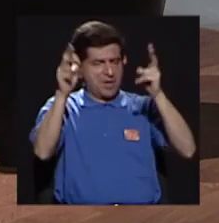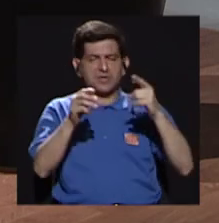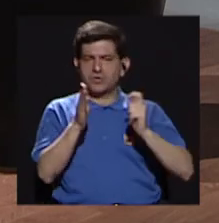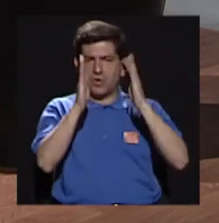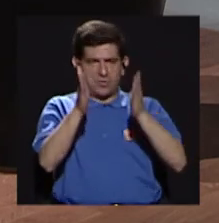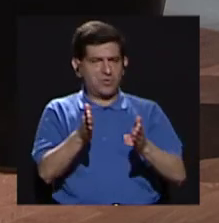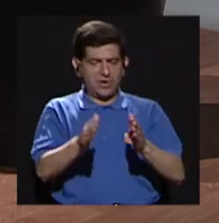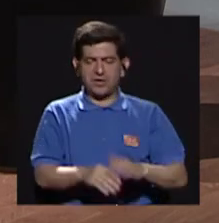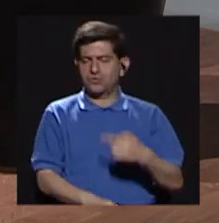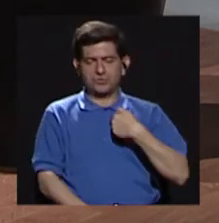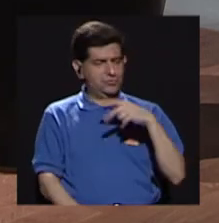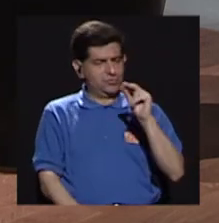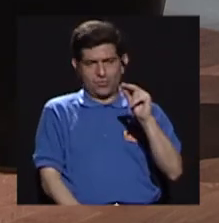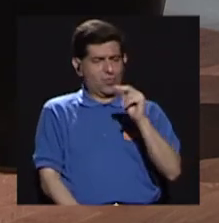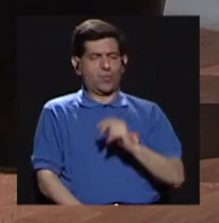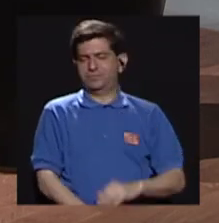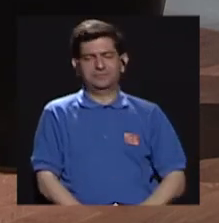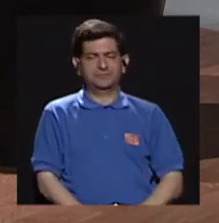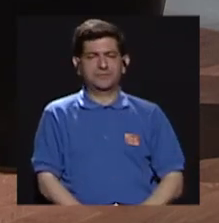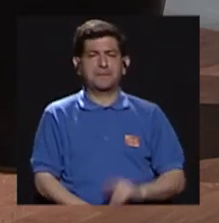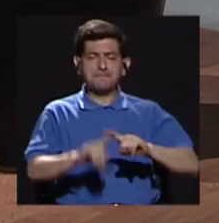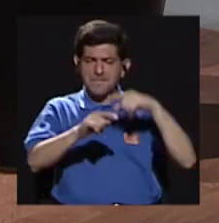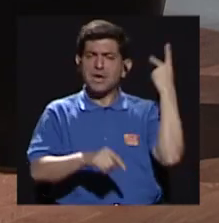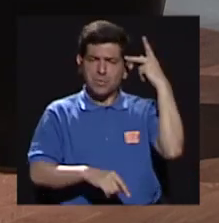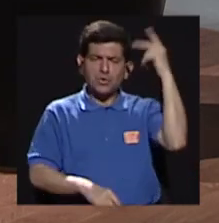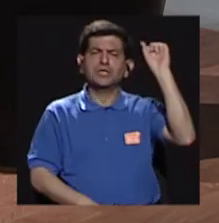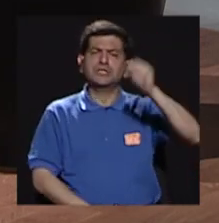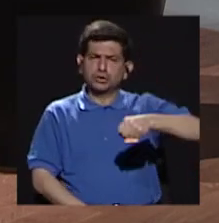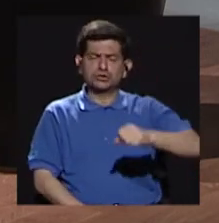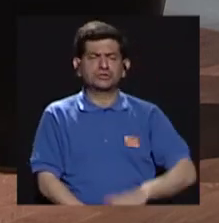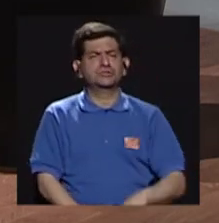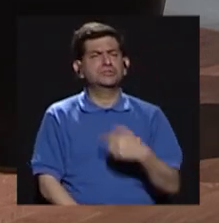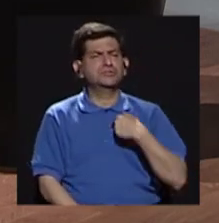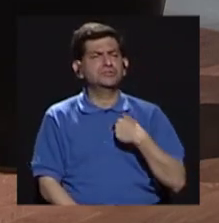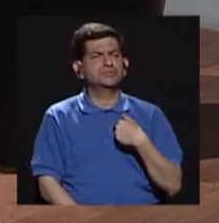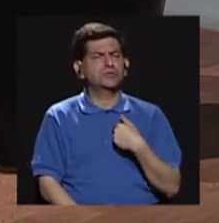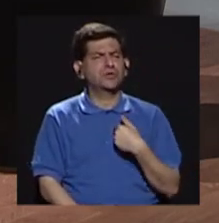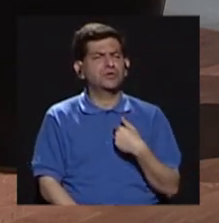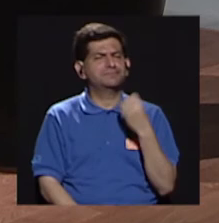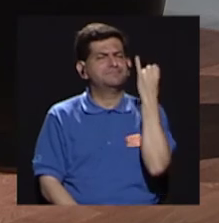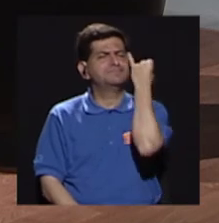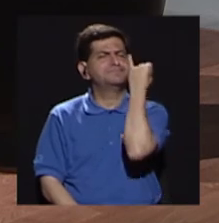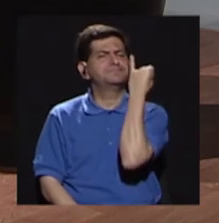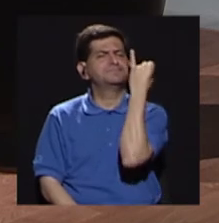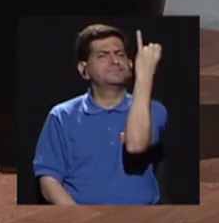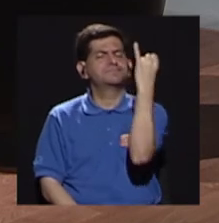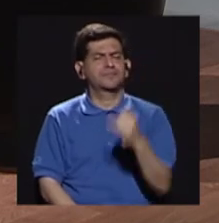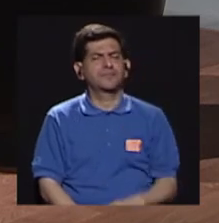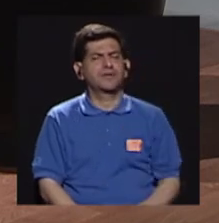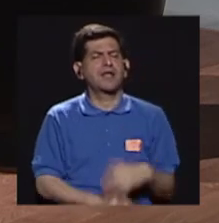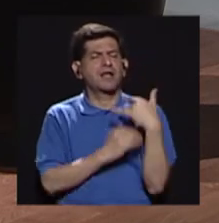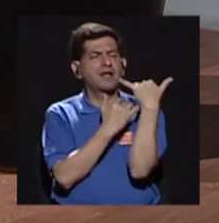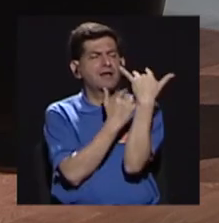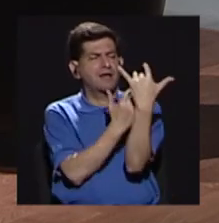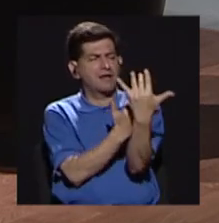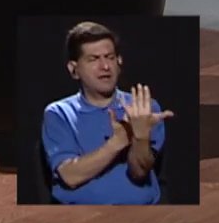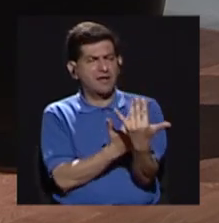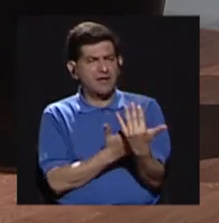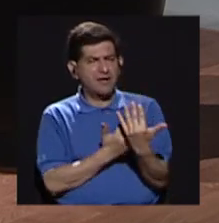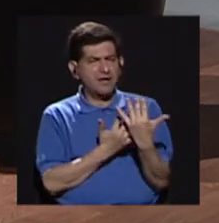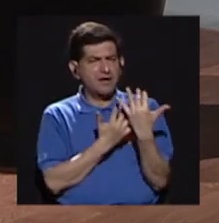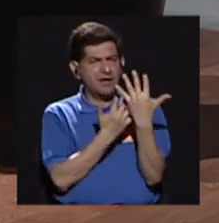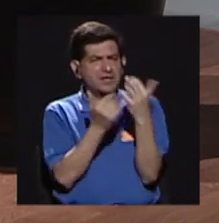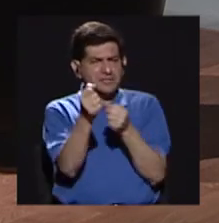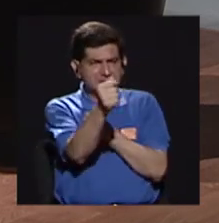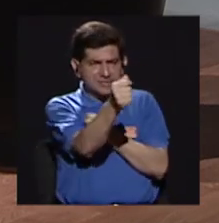abogado si no lo político yo tengo la impresión de que la dilación de la